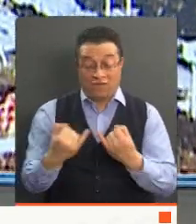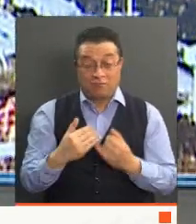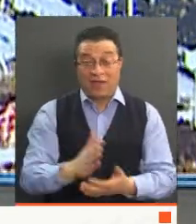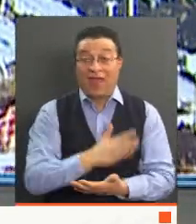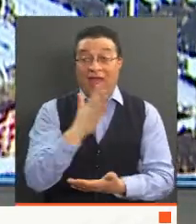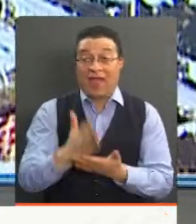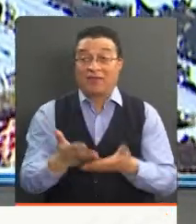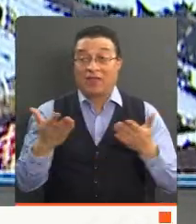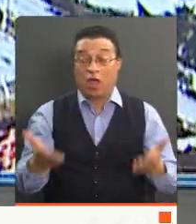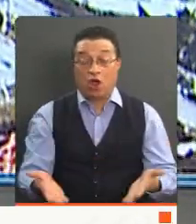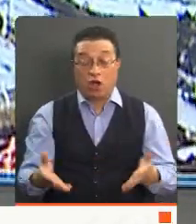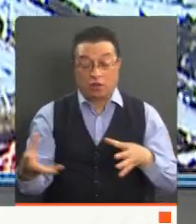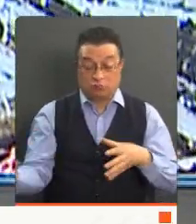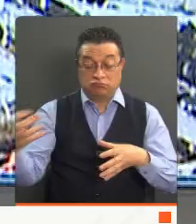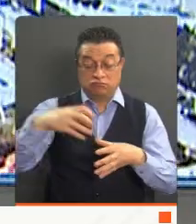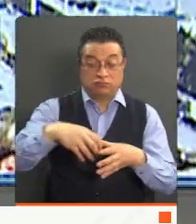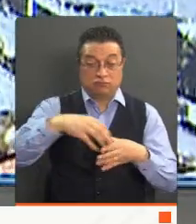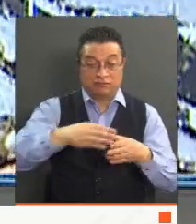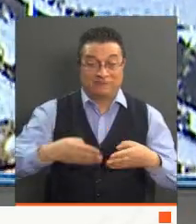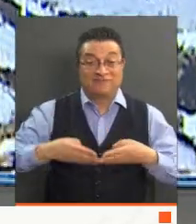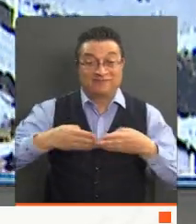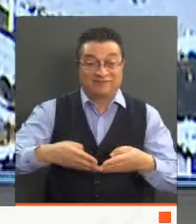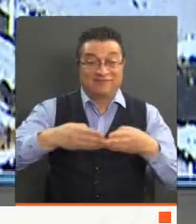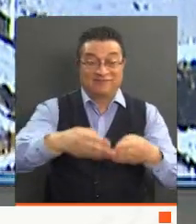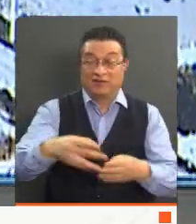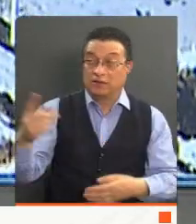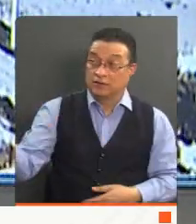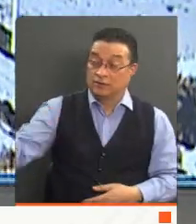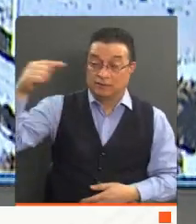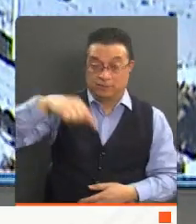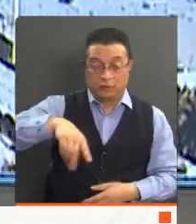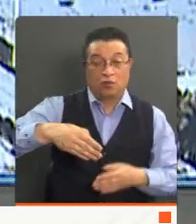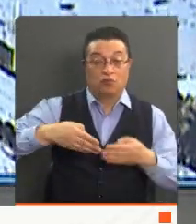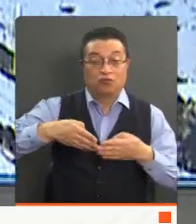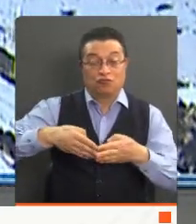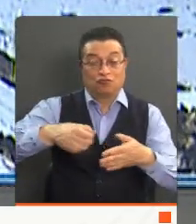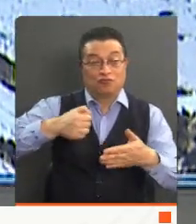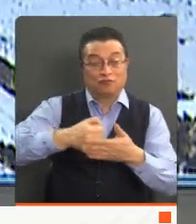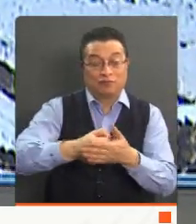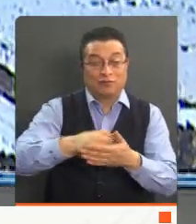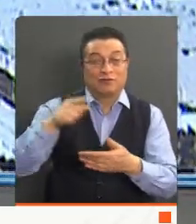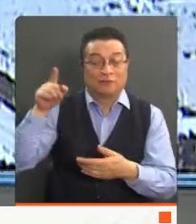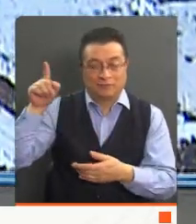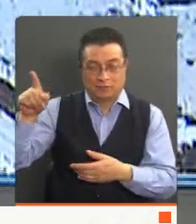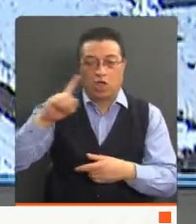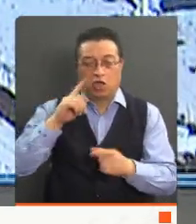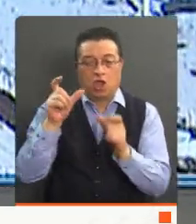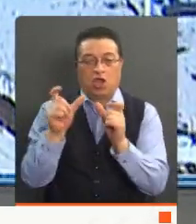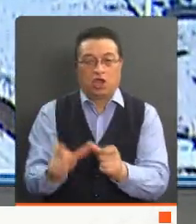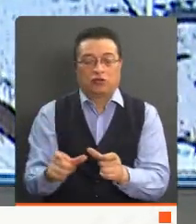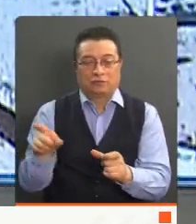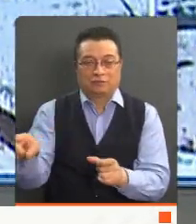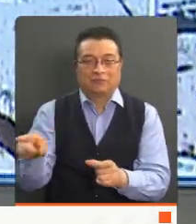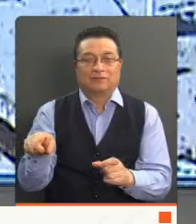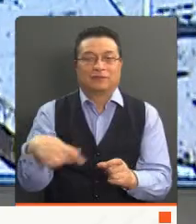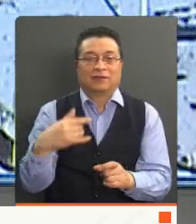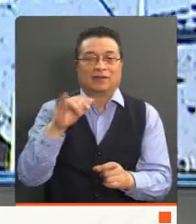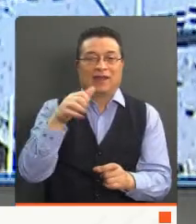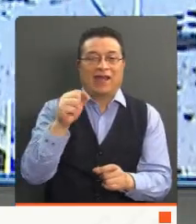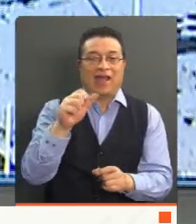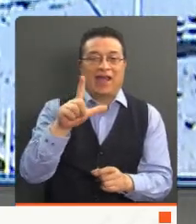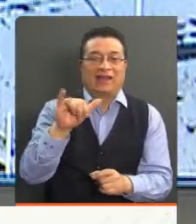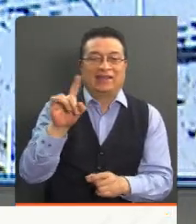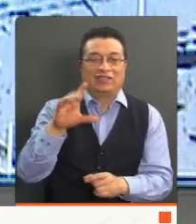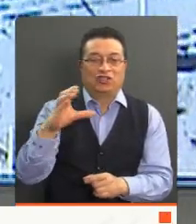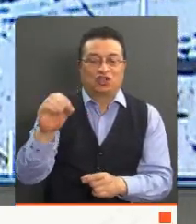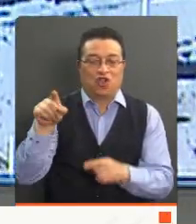embarques provienen desde puertos que probablemente son controlados por este tipo de carteles sin